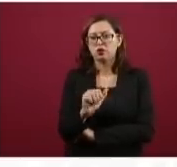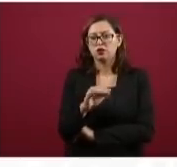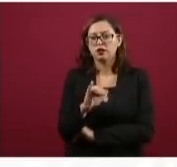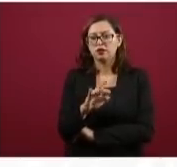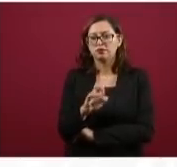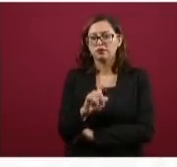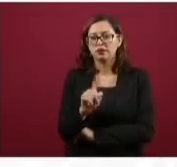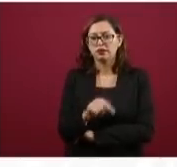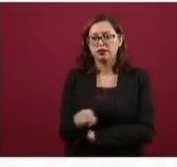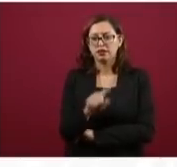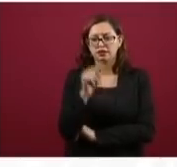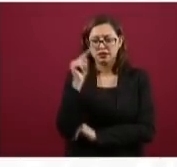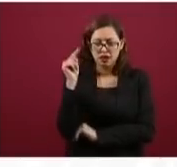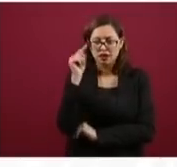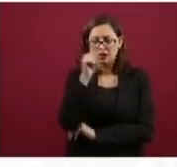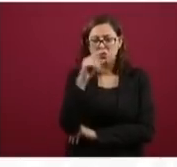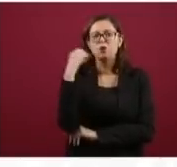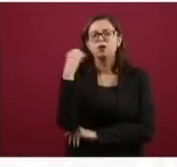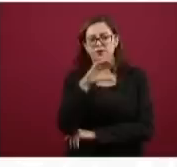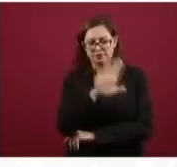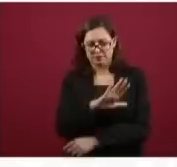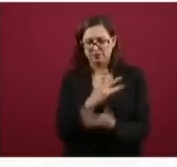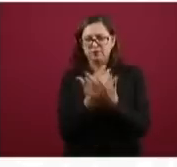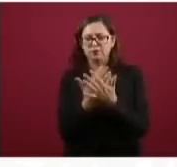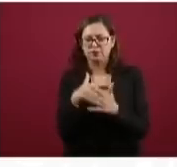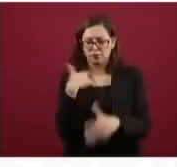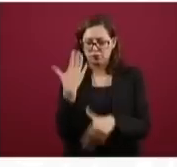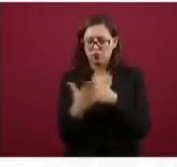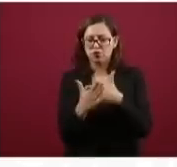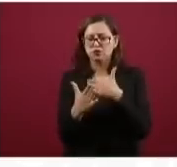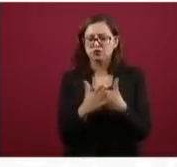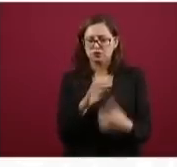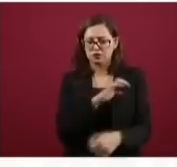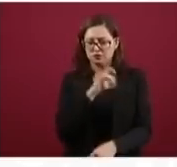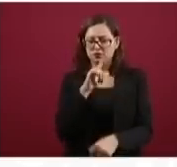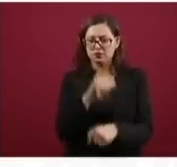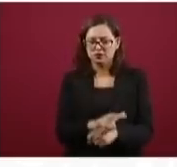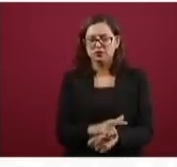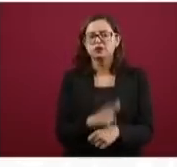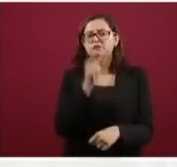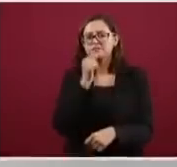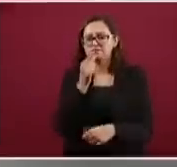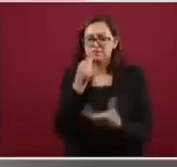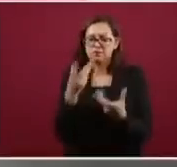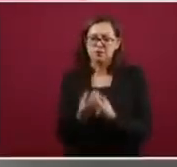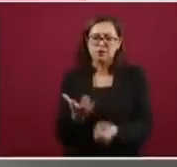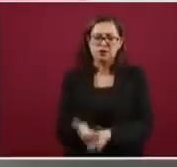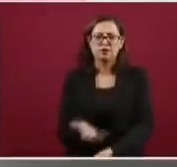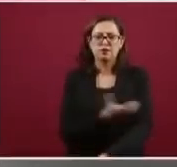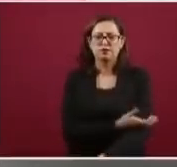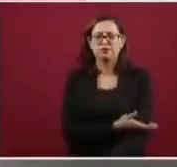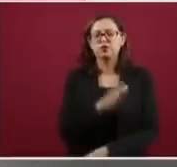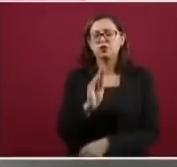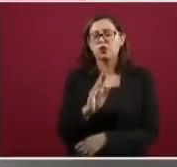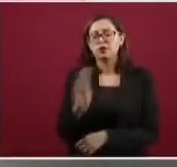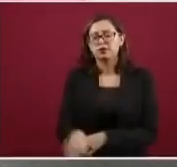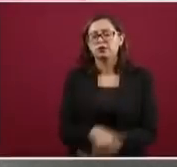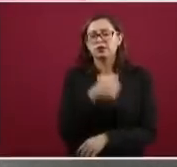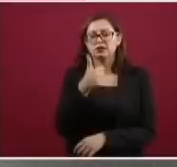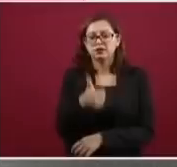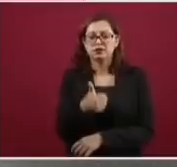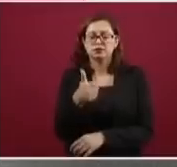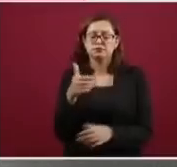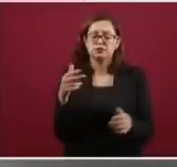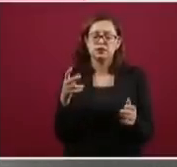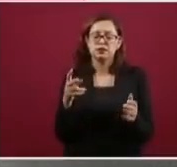que lo estamos ya guardando para un operativo especial en fecha próxima 96 mil 207